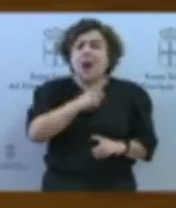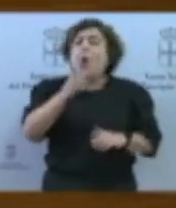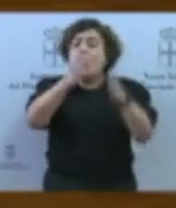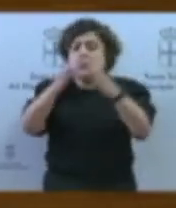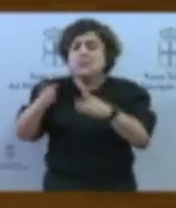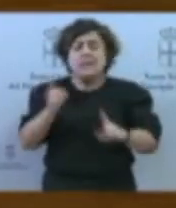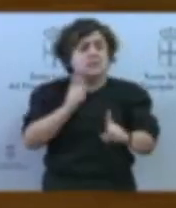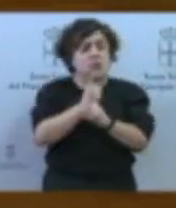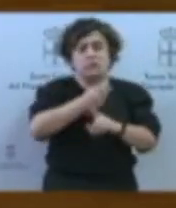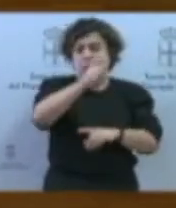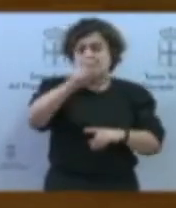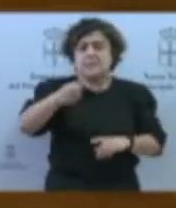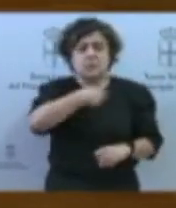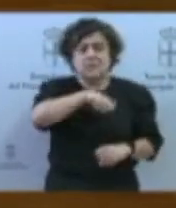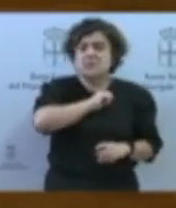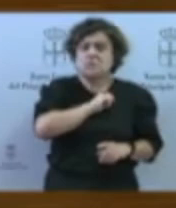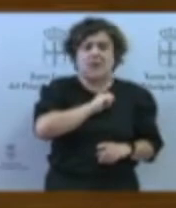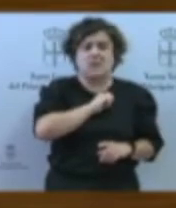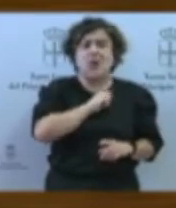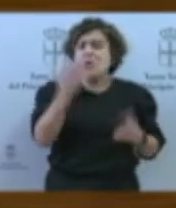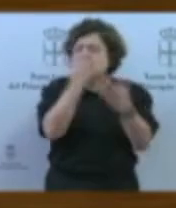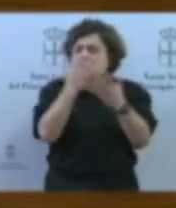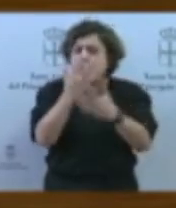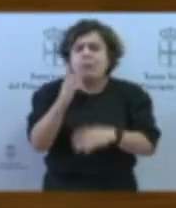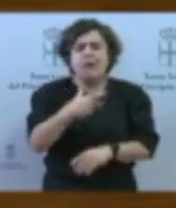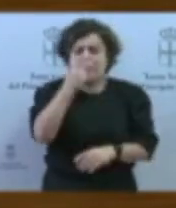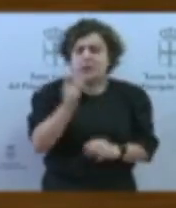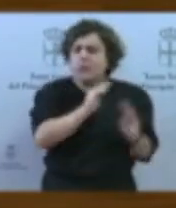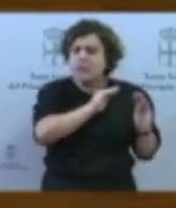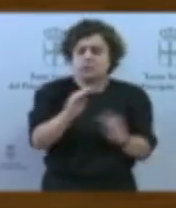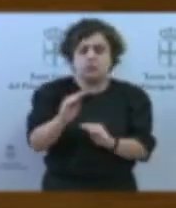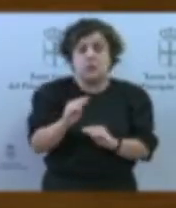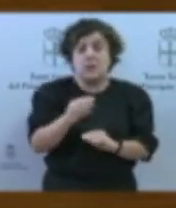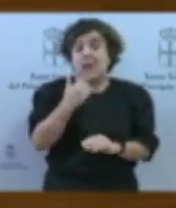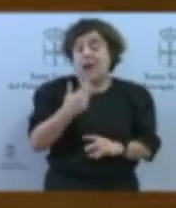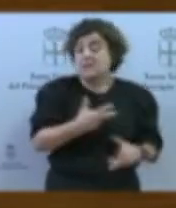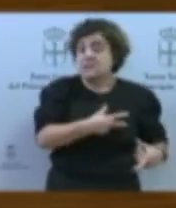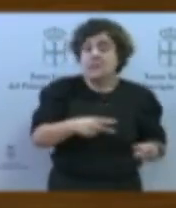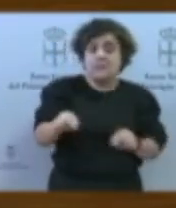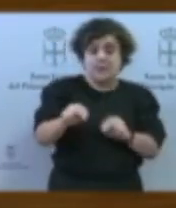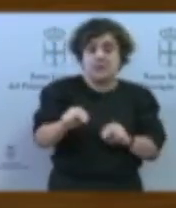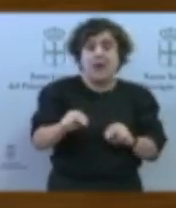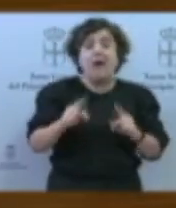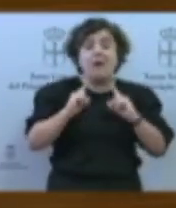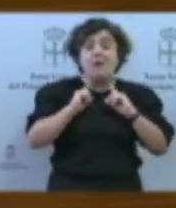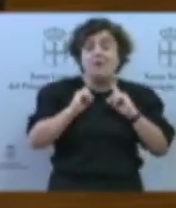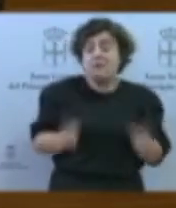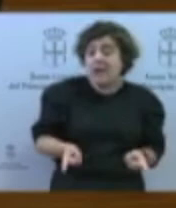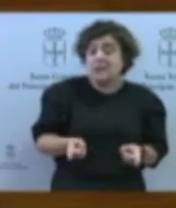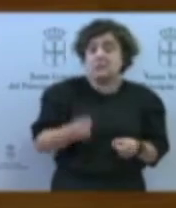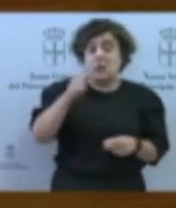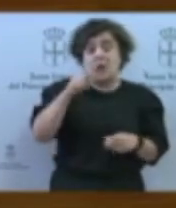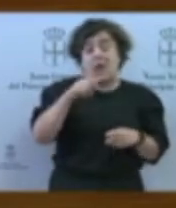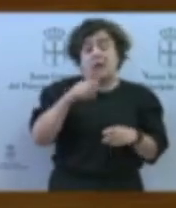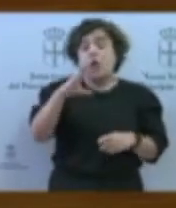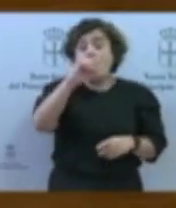esconde su vergüenza. Termino. Fracasaron en Colón y van a fracasar hoy aquí. Y como decía Antonio Machado, en España lo mejor